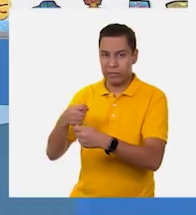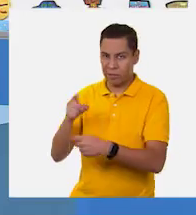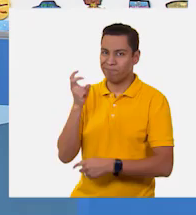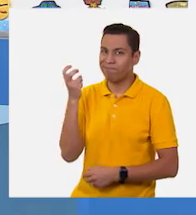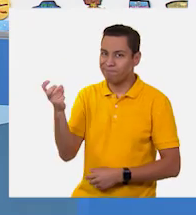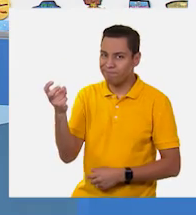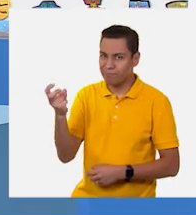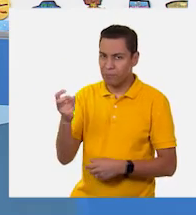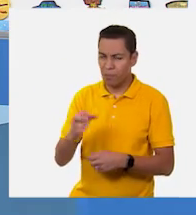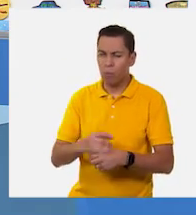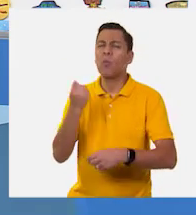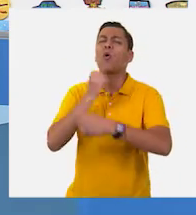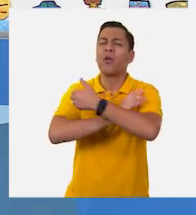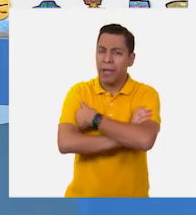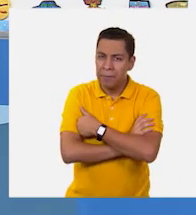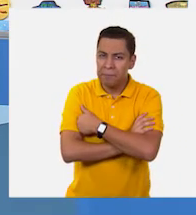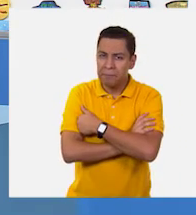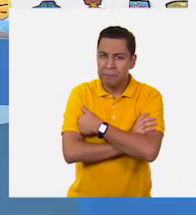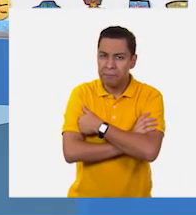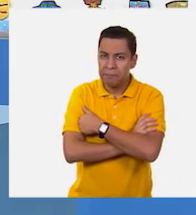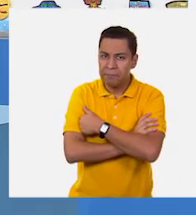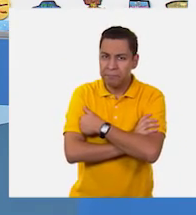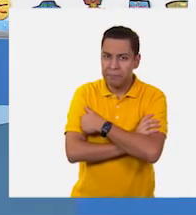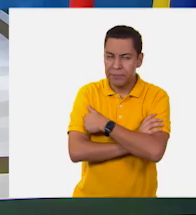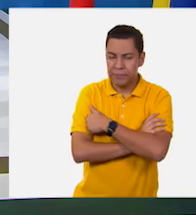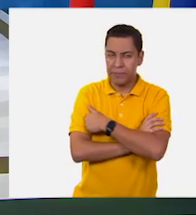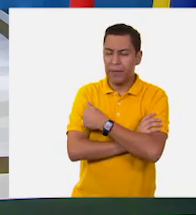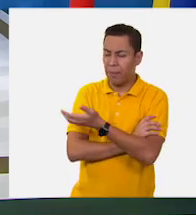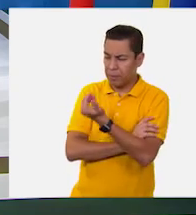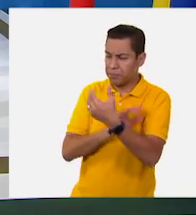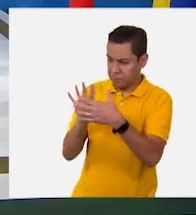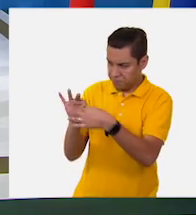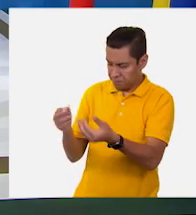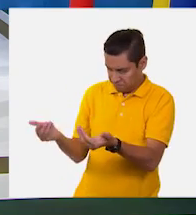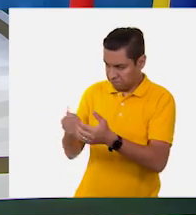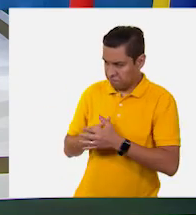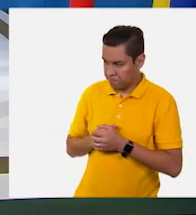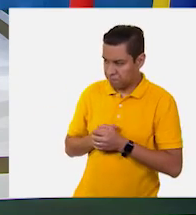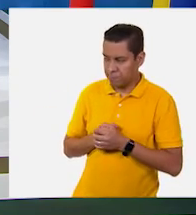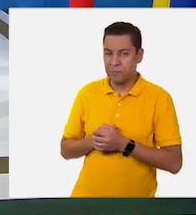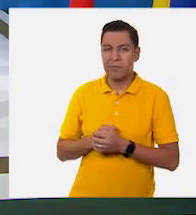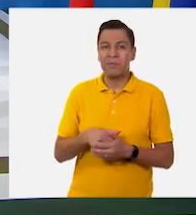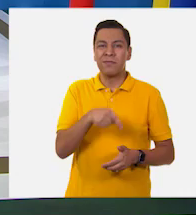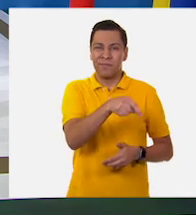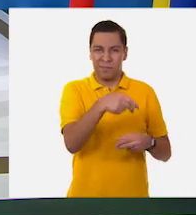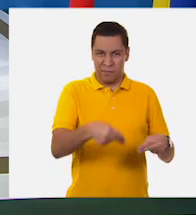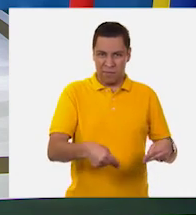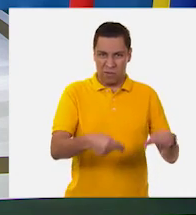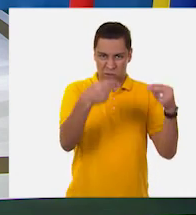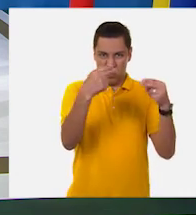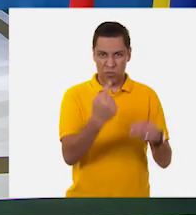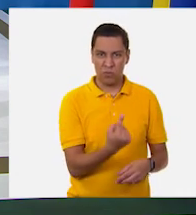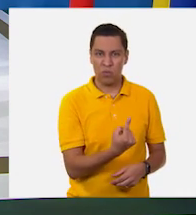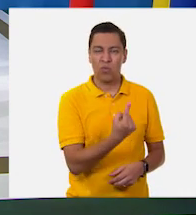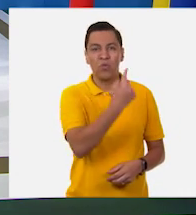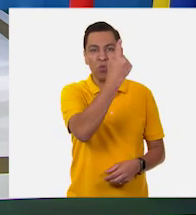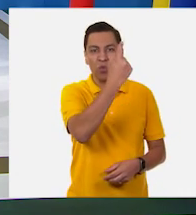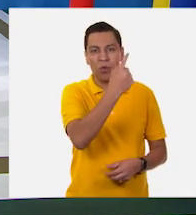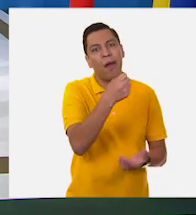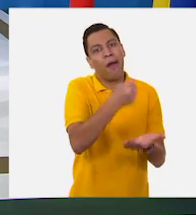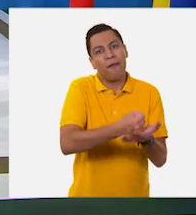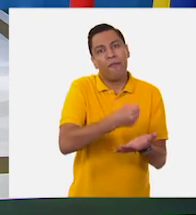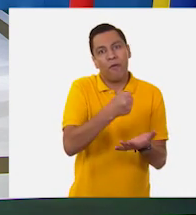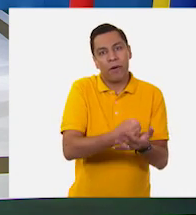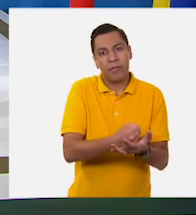pizarrón y les voy a explicar por qué. ¿Por qué, Jenny? ¿Por qué crees eso? Explícanos, por favor. Porque en la primera tienda, de alguna forma, nos obligan